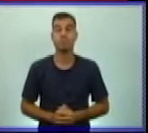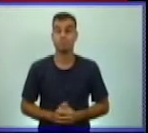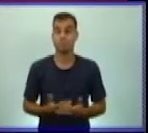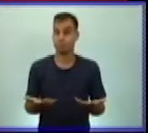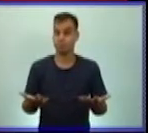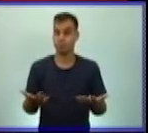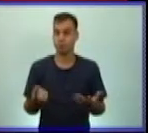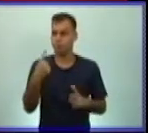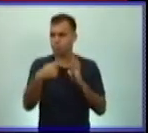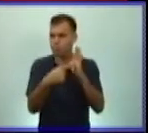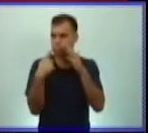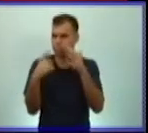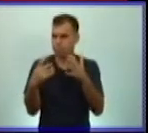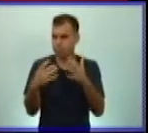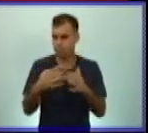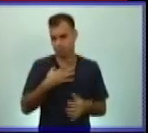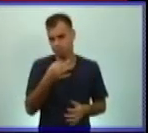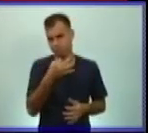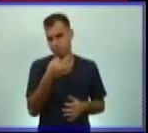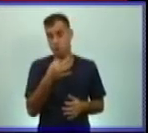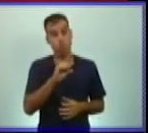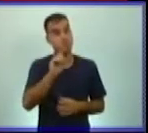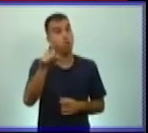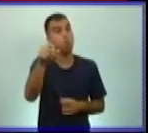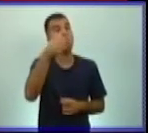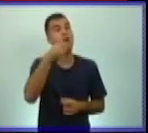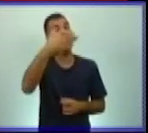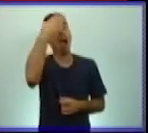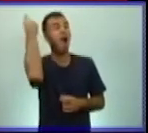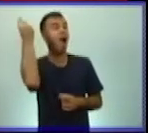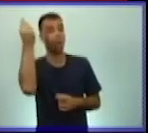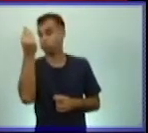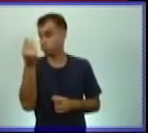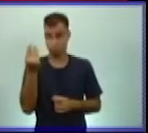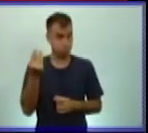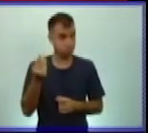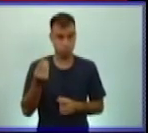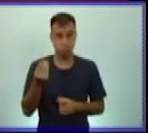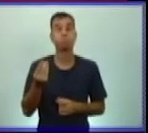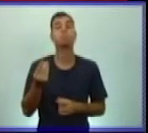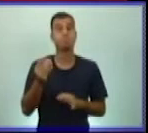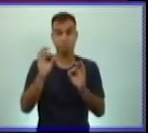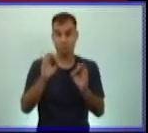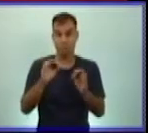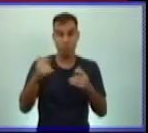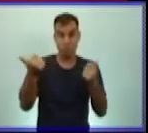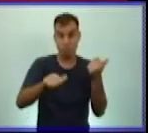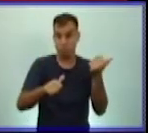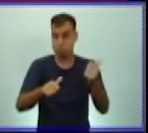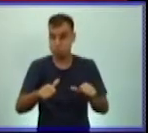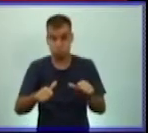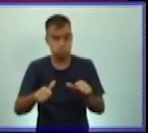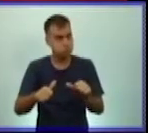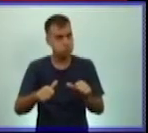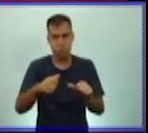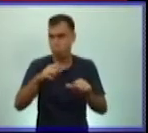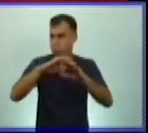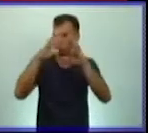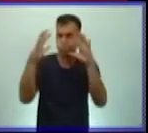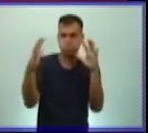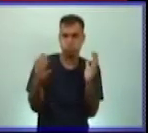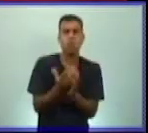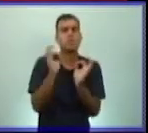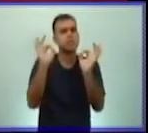un aspecto importantísimo que nunca podemos perder de vista es que en todas las reacciones químicas se cumple